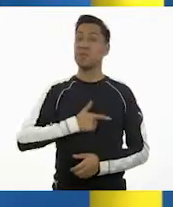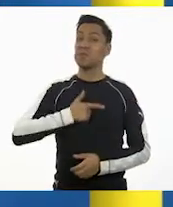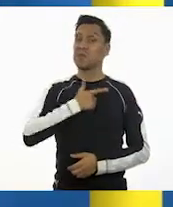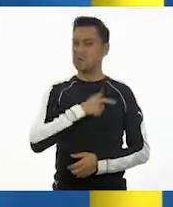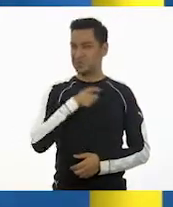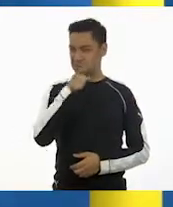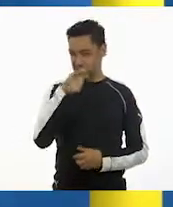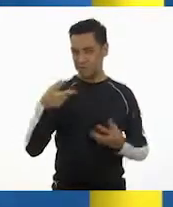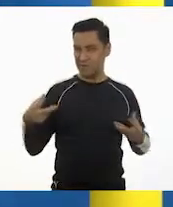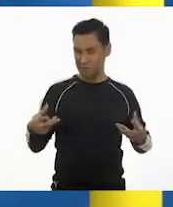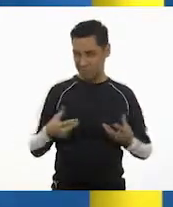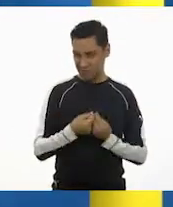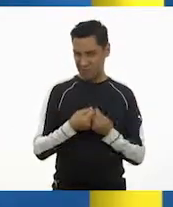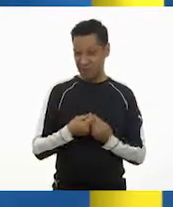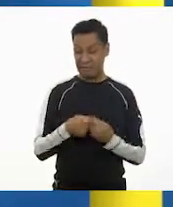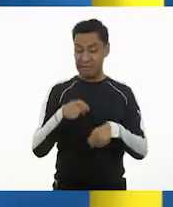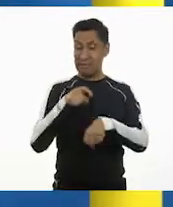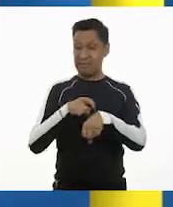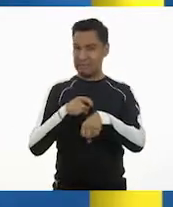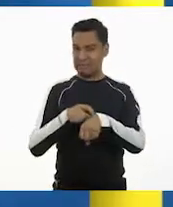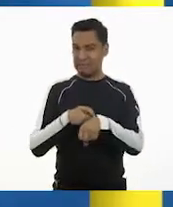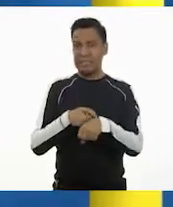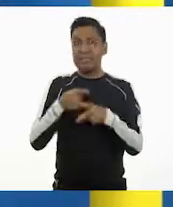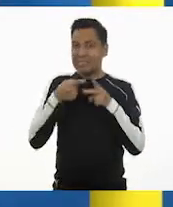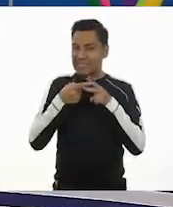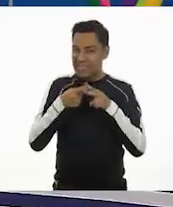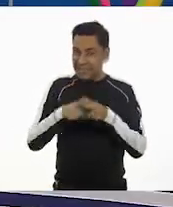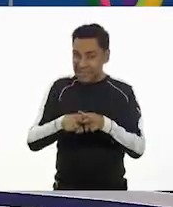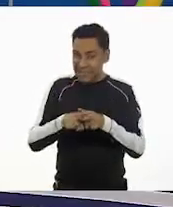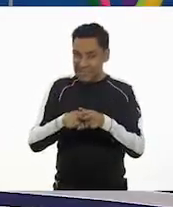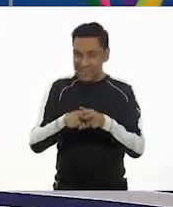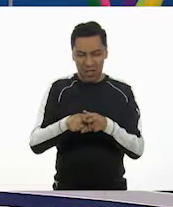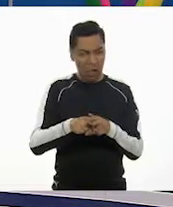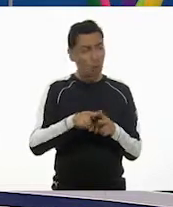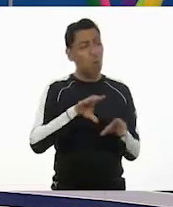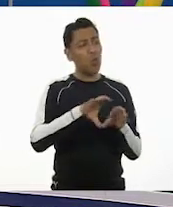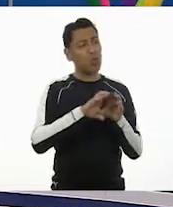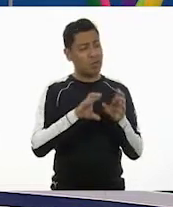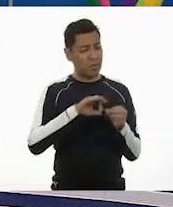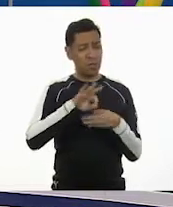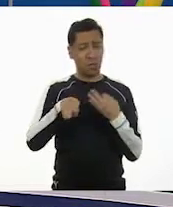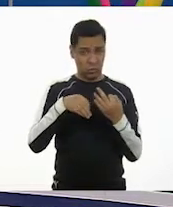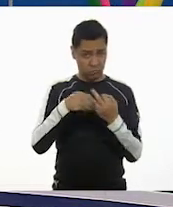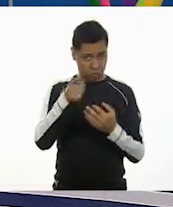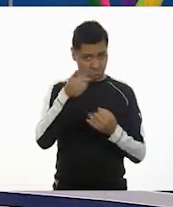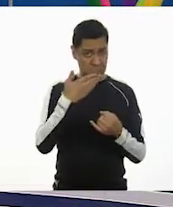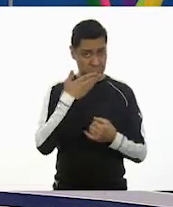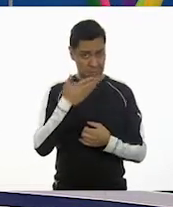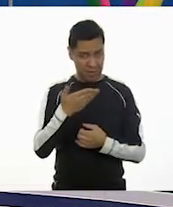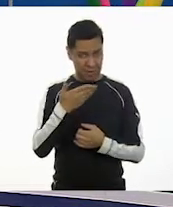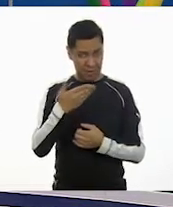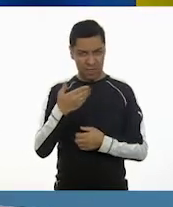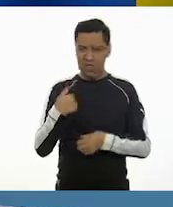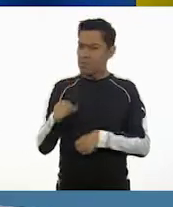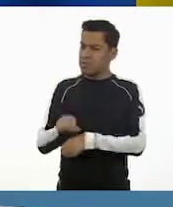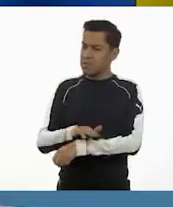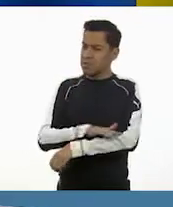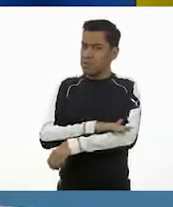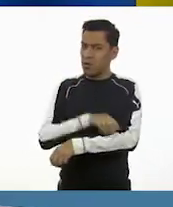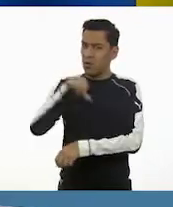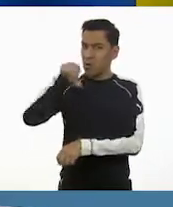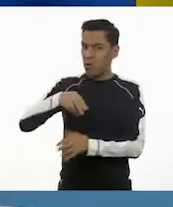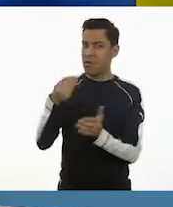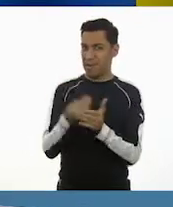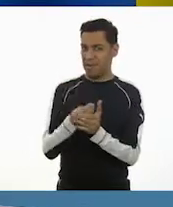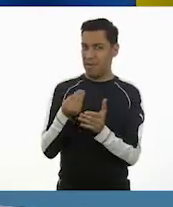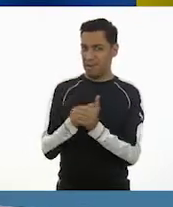punto de empezar esta sesión de hoy. Alfonso, ¿tú cómo estás? Muy bien, también muy emocionado por la sesión del día de hoy. Y vamos a tener